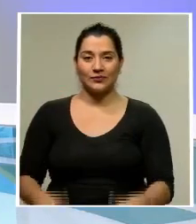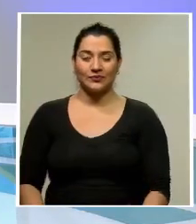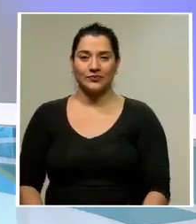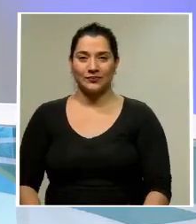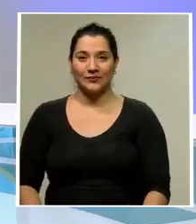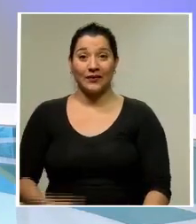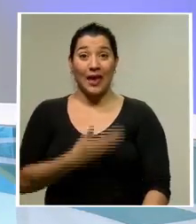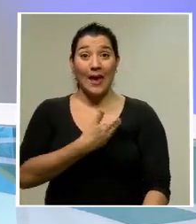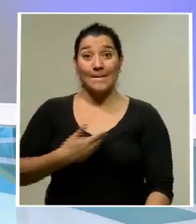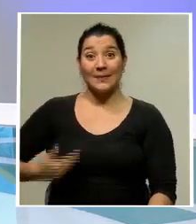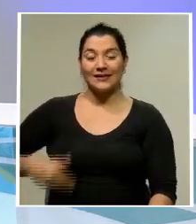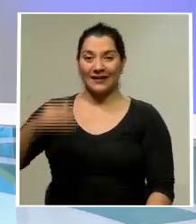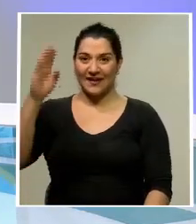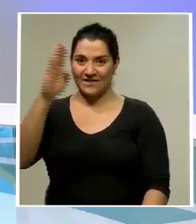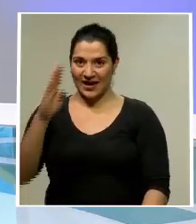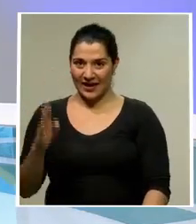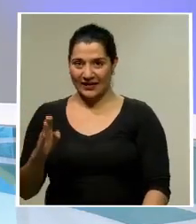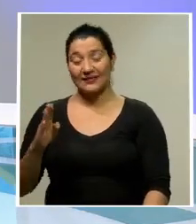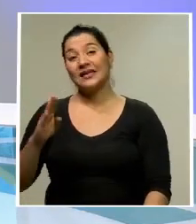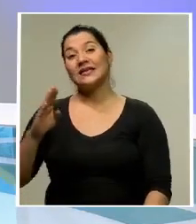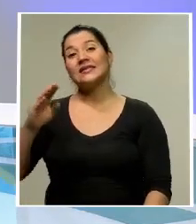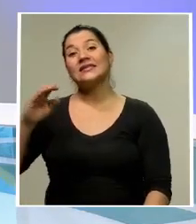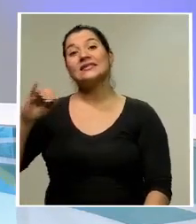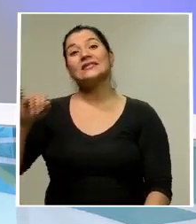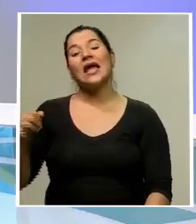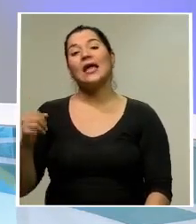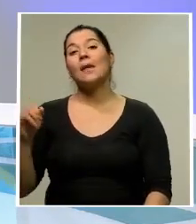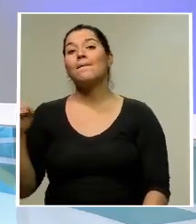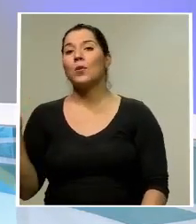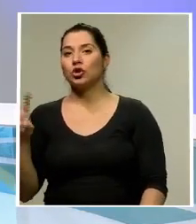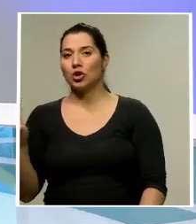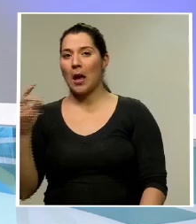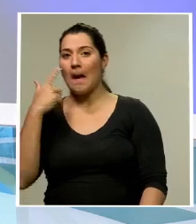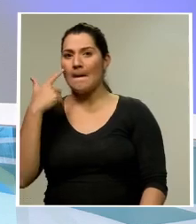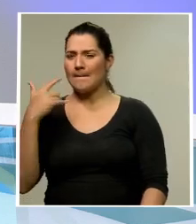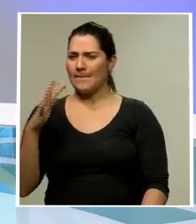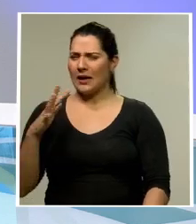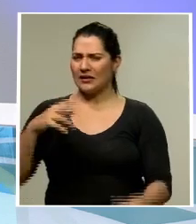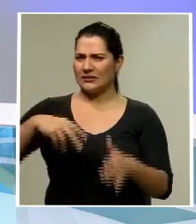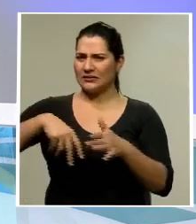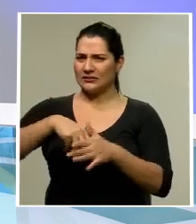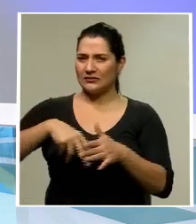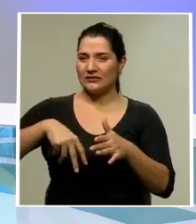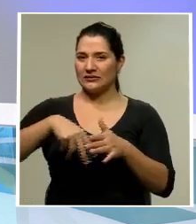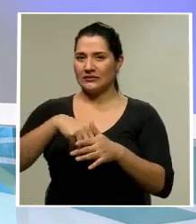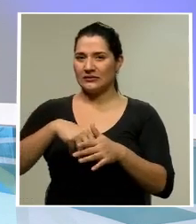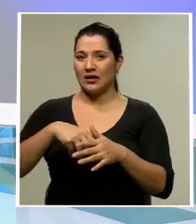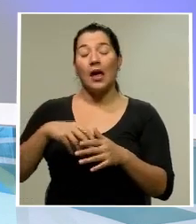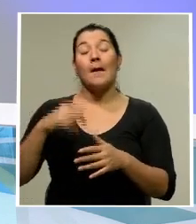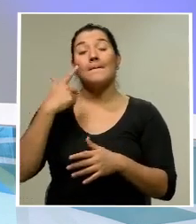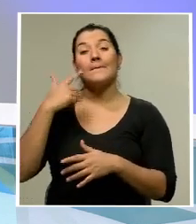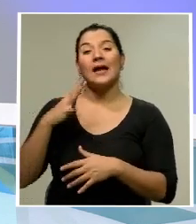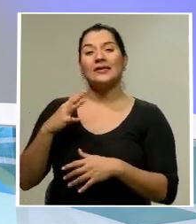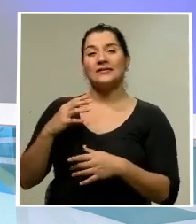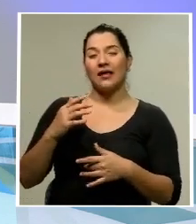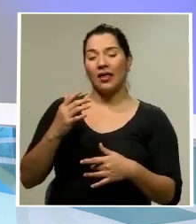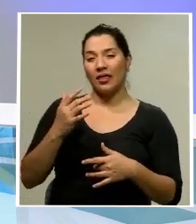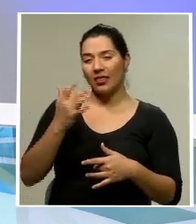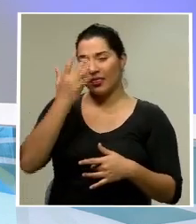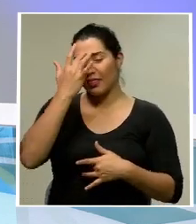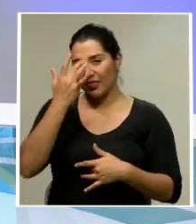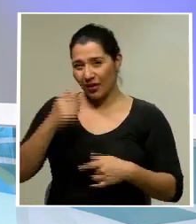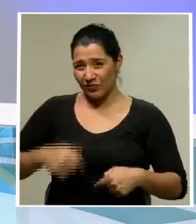El presidente de Brasil, Jair Bolsonaro, padece una obstrucción intestinal y fue trasladado a San Pablo